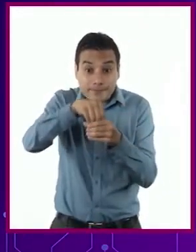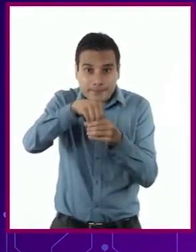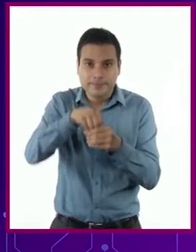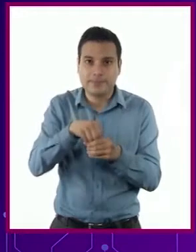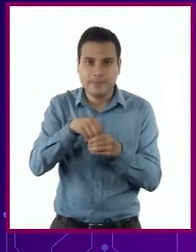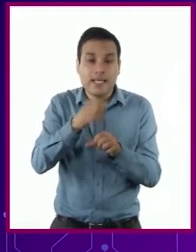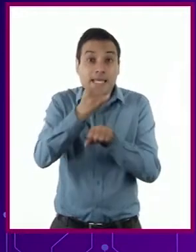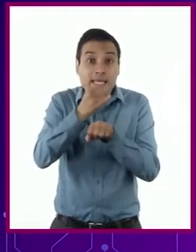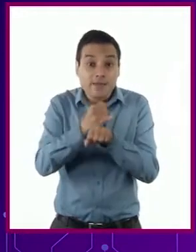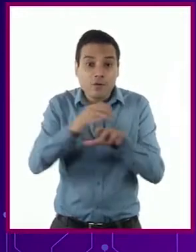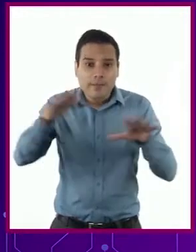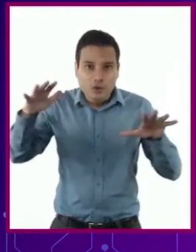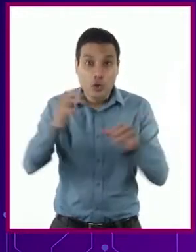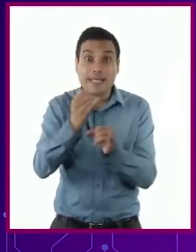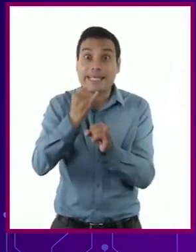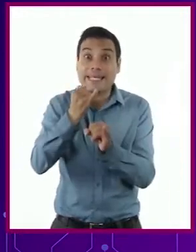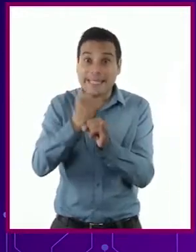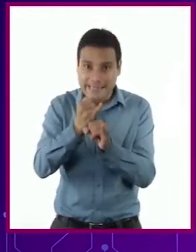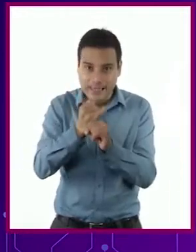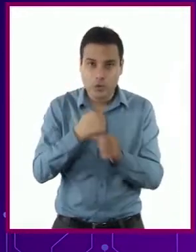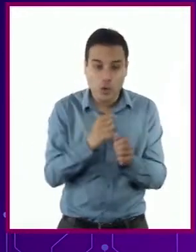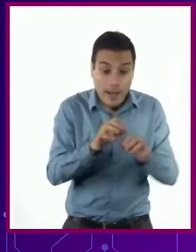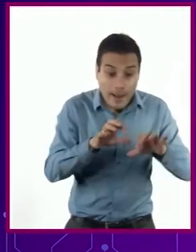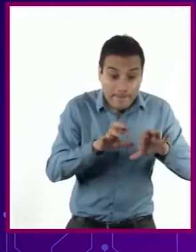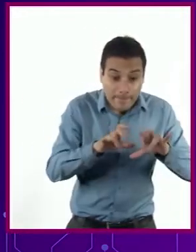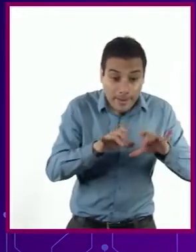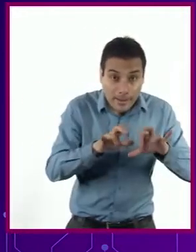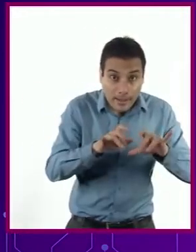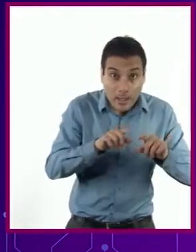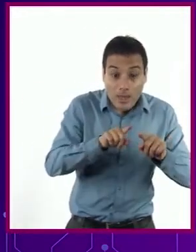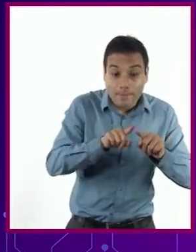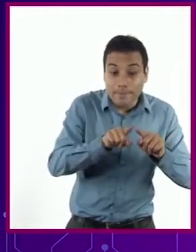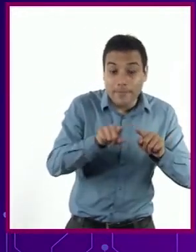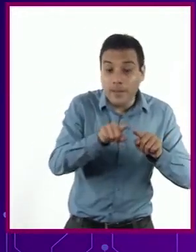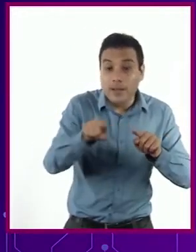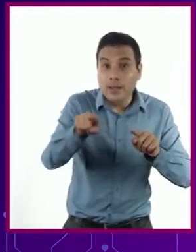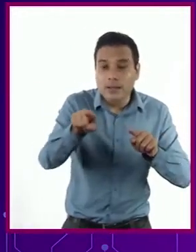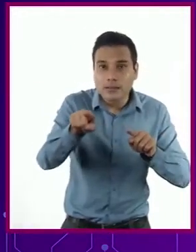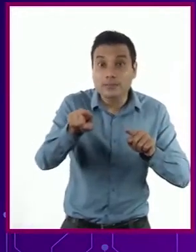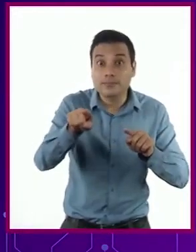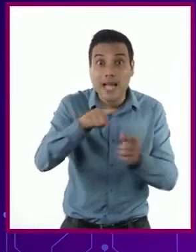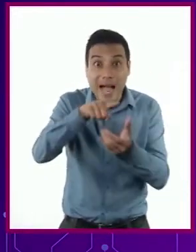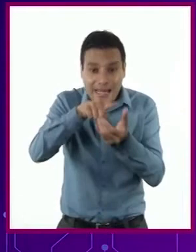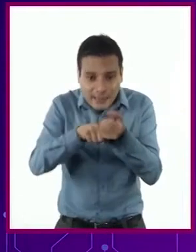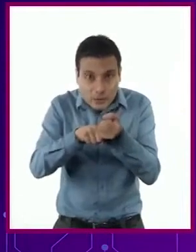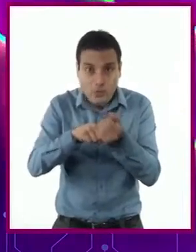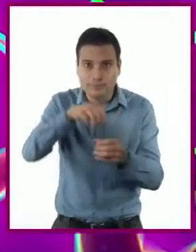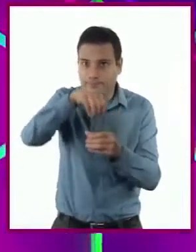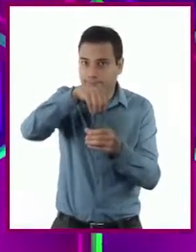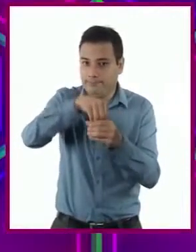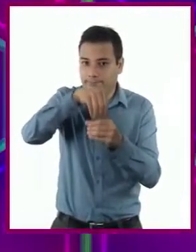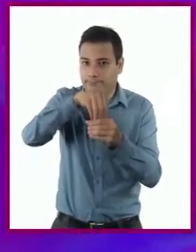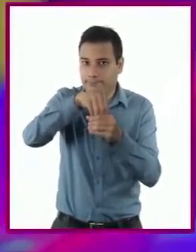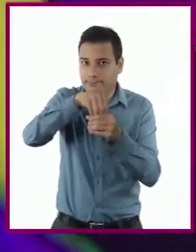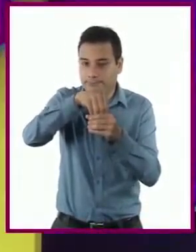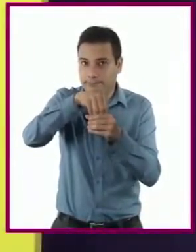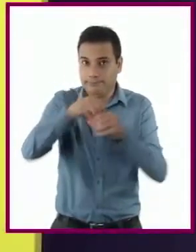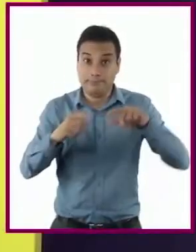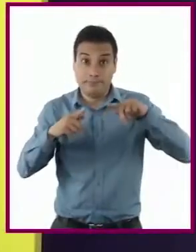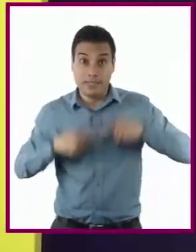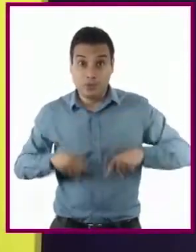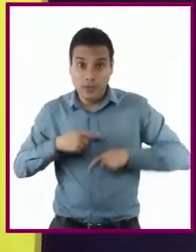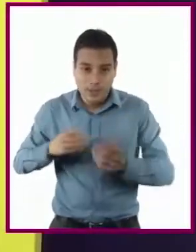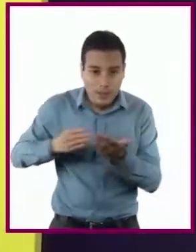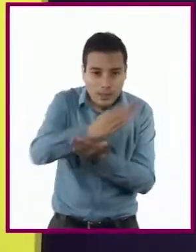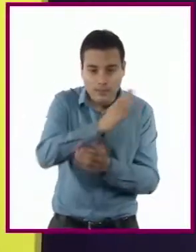viaja por un servidor de internet que, de manera segura, traslada el contenido al destinatario final. Y así